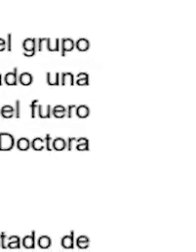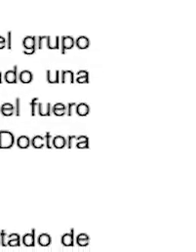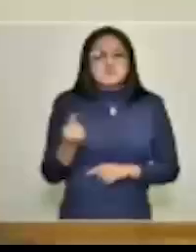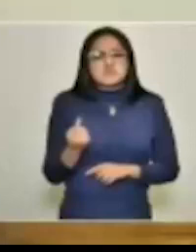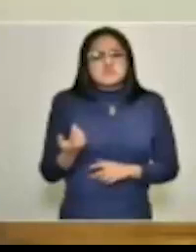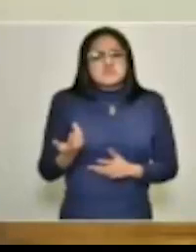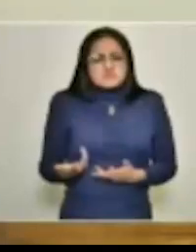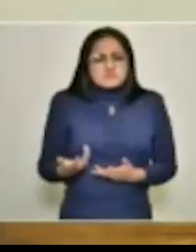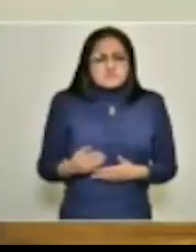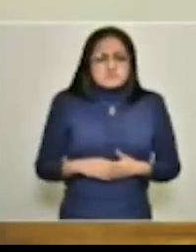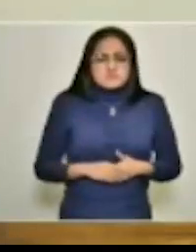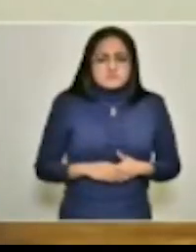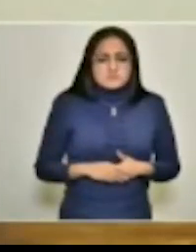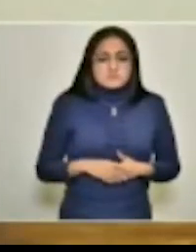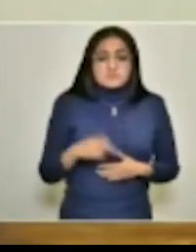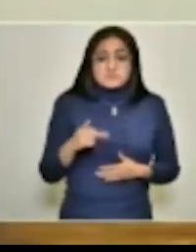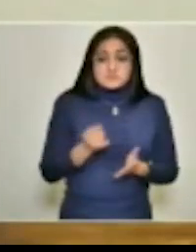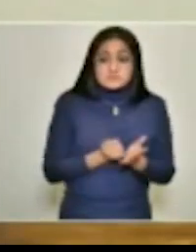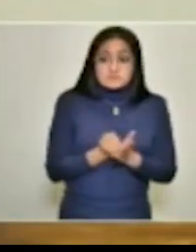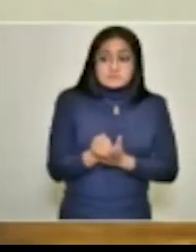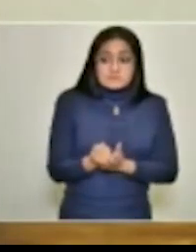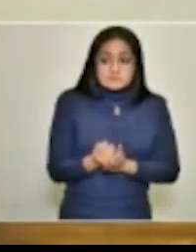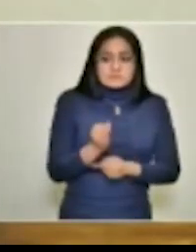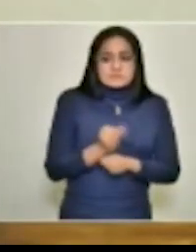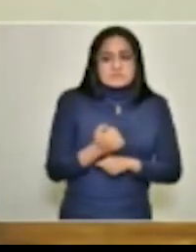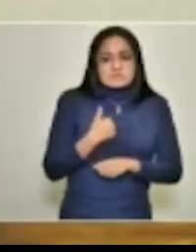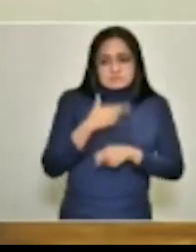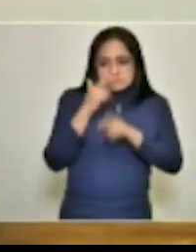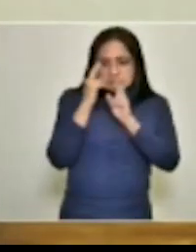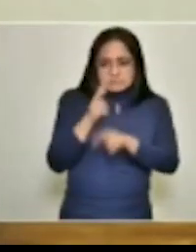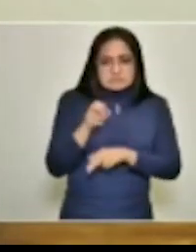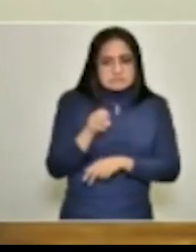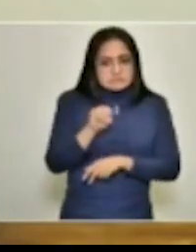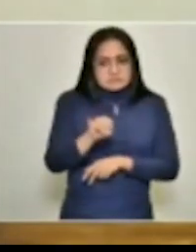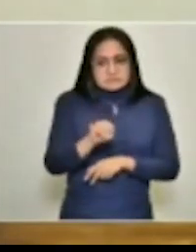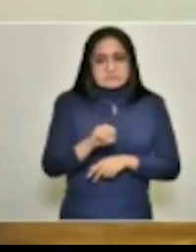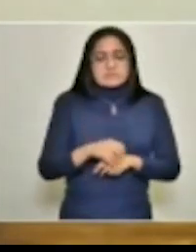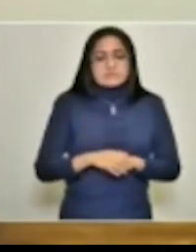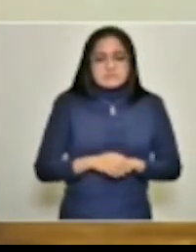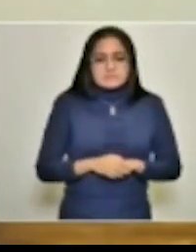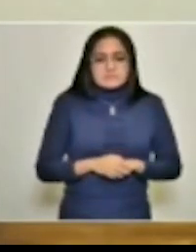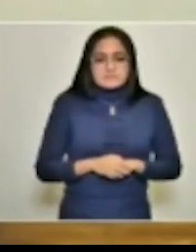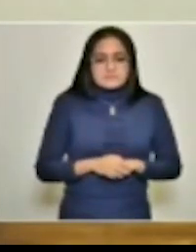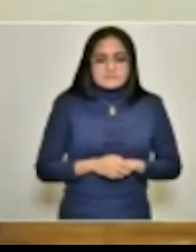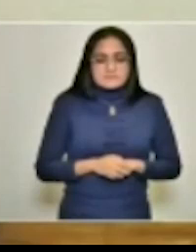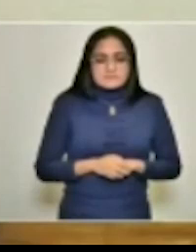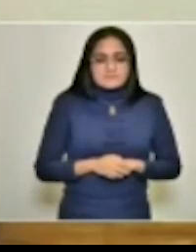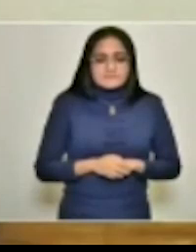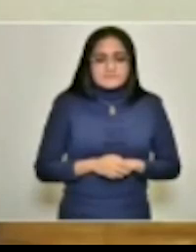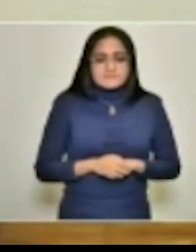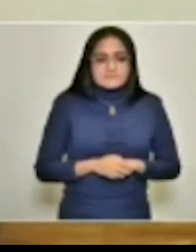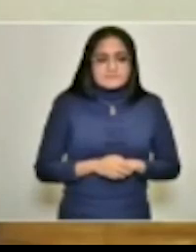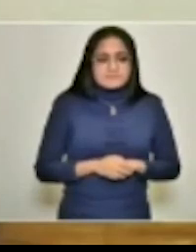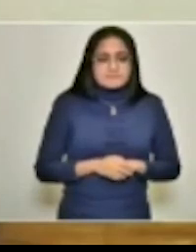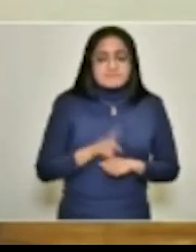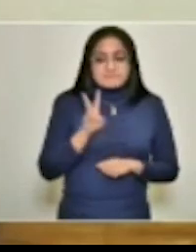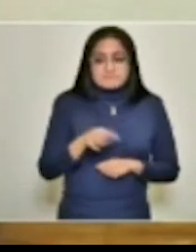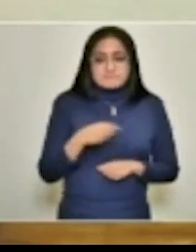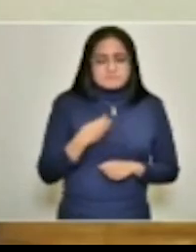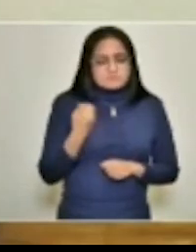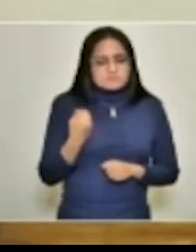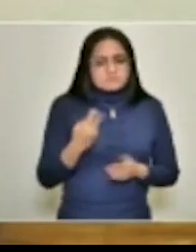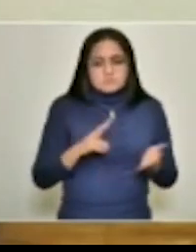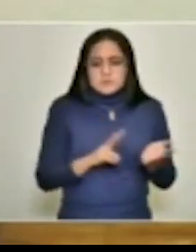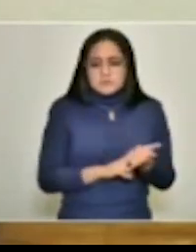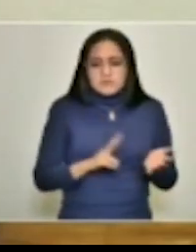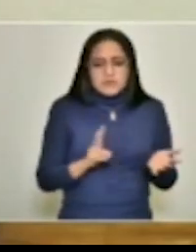jueces. Este día el gobernador Miguel Barbosa Huerta respaldó la decisión de Ríos Peter de renunciar a la rectoría, calificándola de buena fe, para que no haya